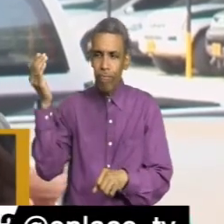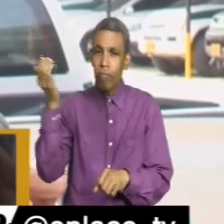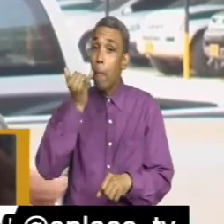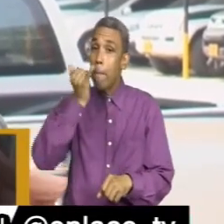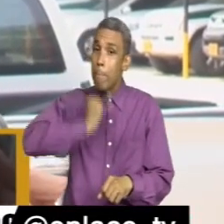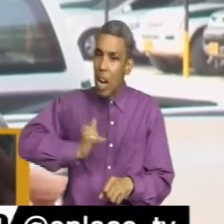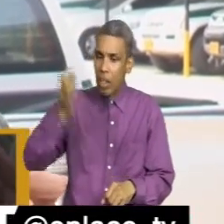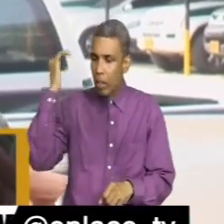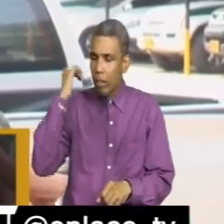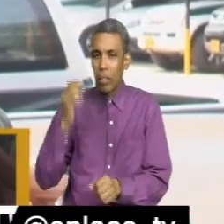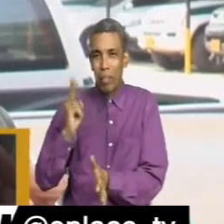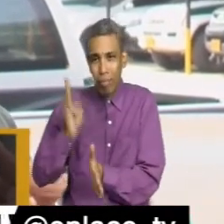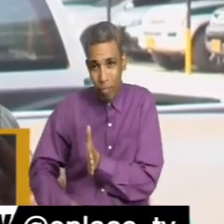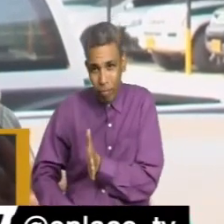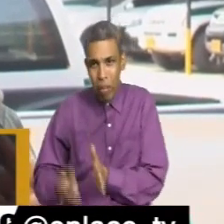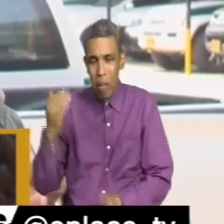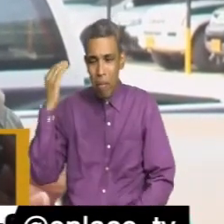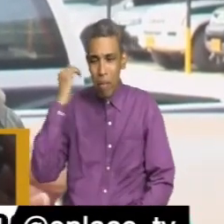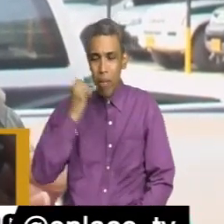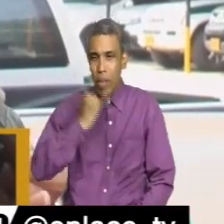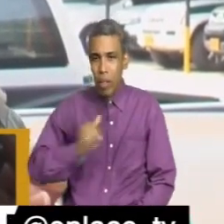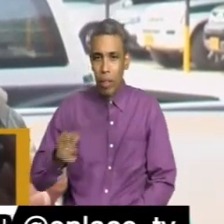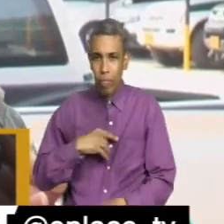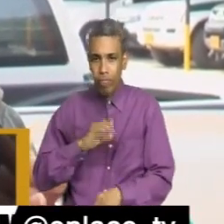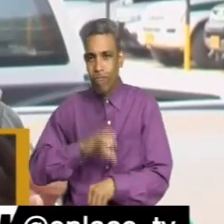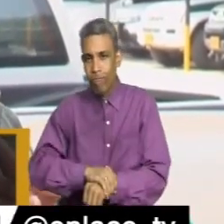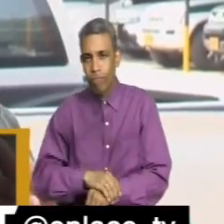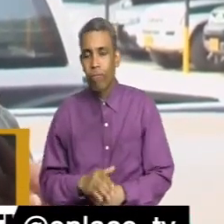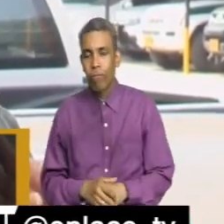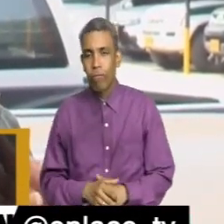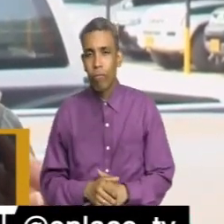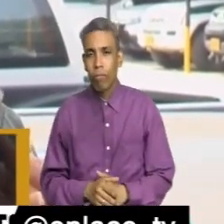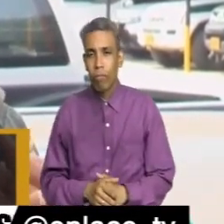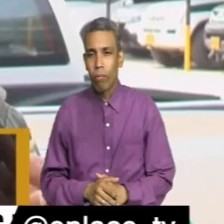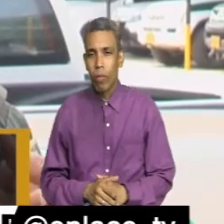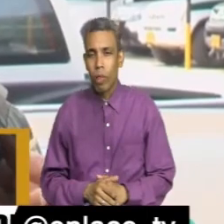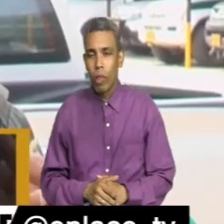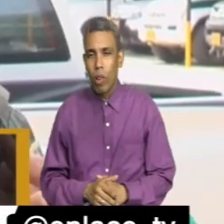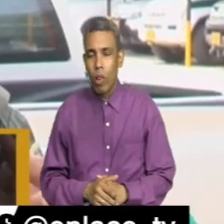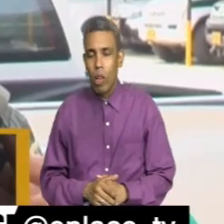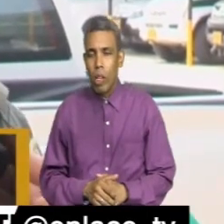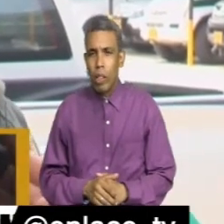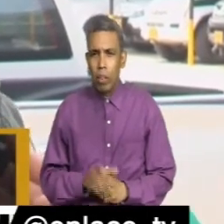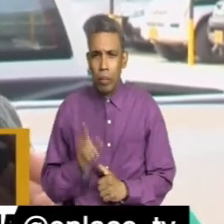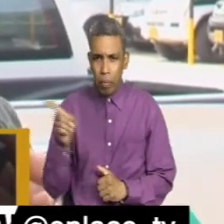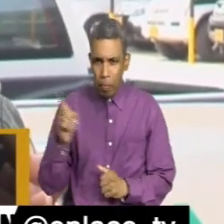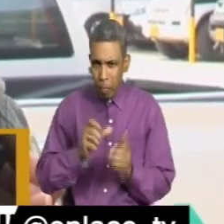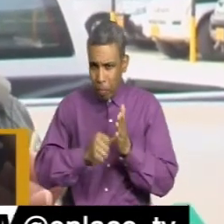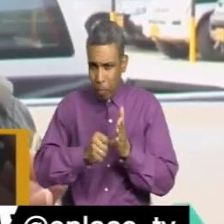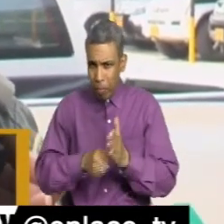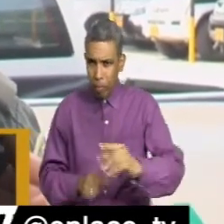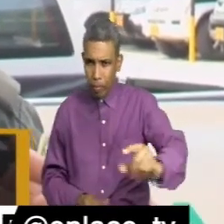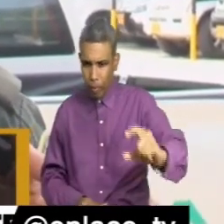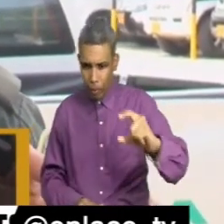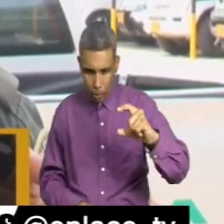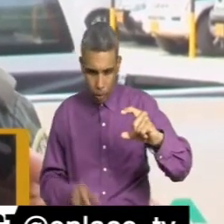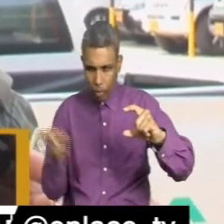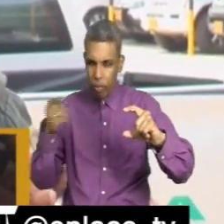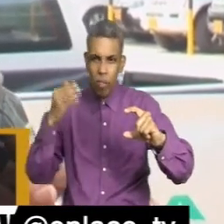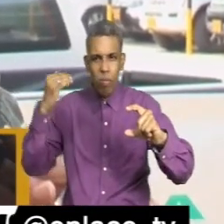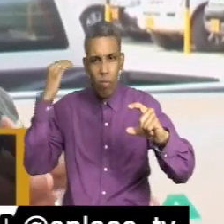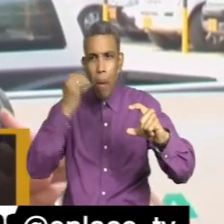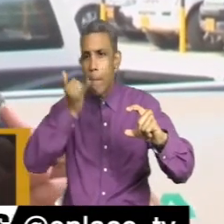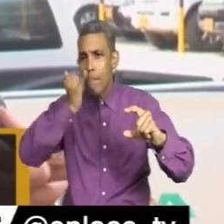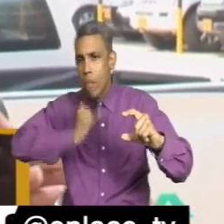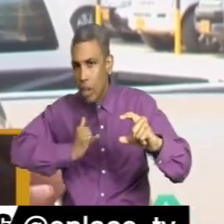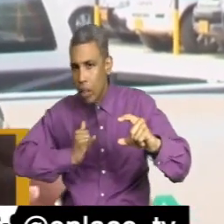por el delito de homicidio. Esta persona, estamos en búsqueda de algún tipo de antecedente, estamos averiguando qué ámbito delincuencial